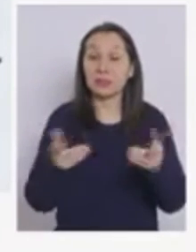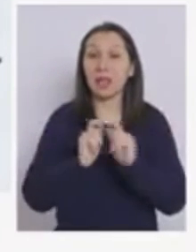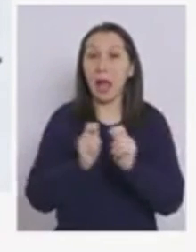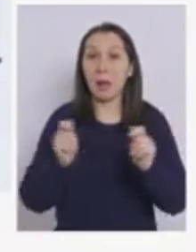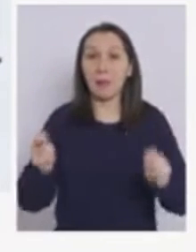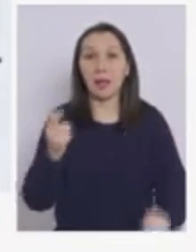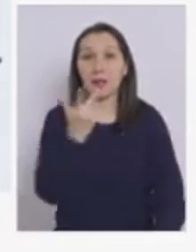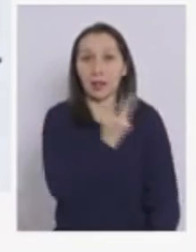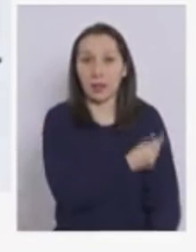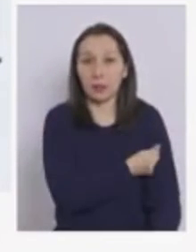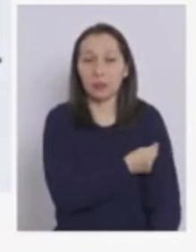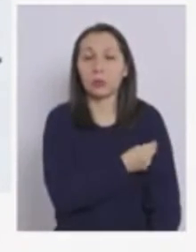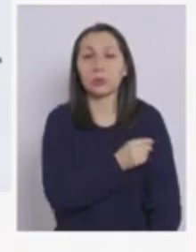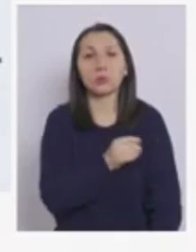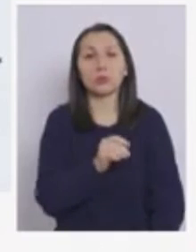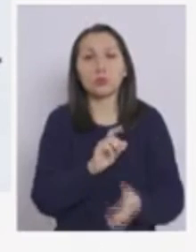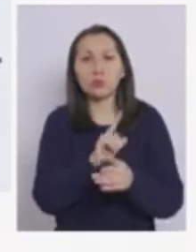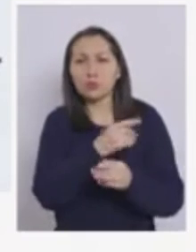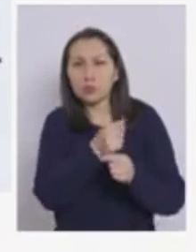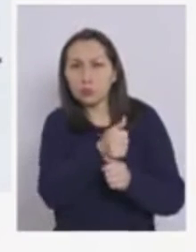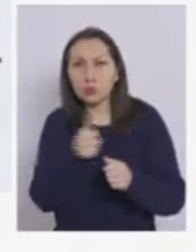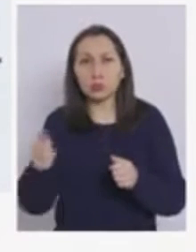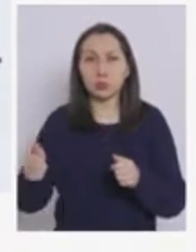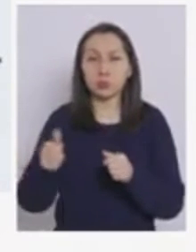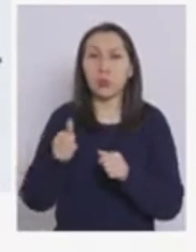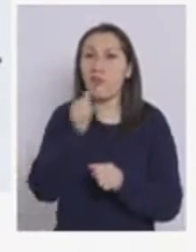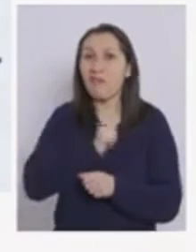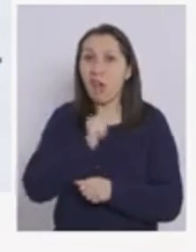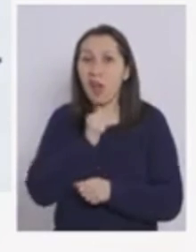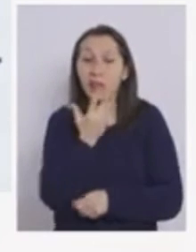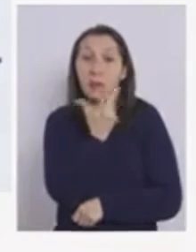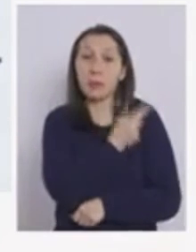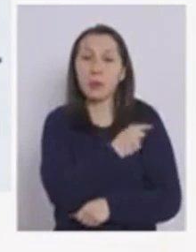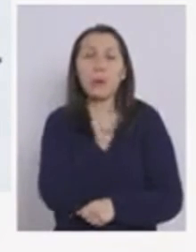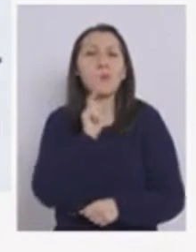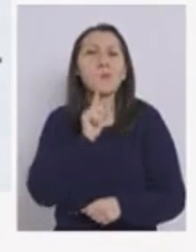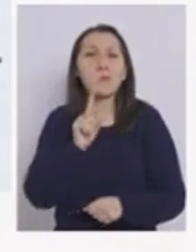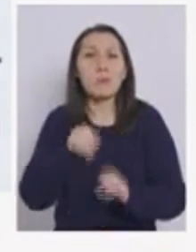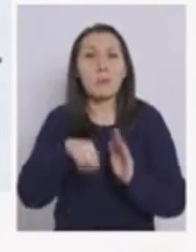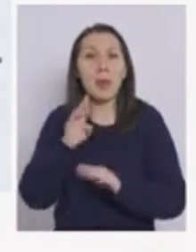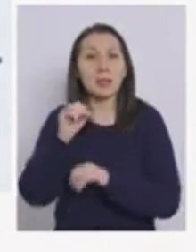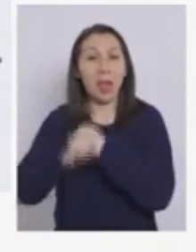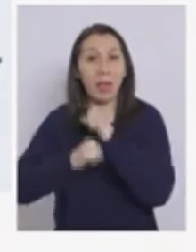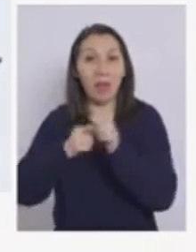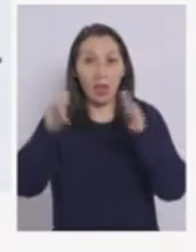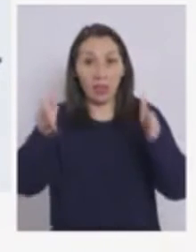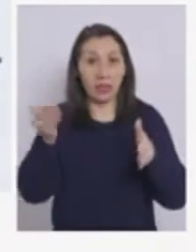campaña de vacunación es que a todos aquellos rezagados, principalmente en este rango